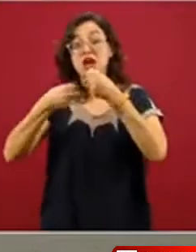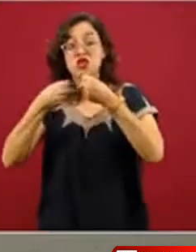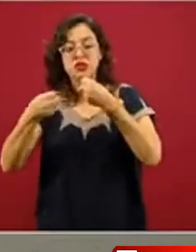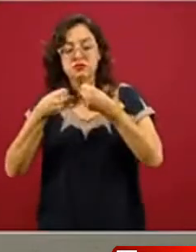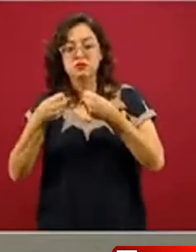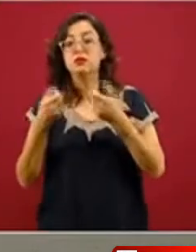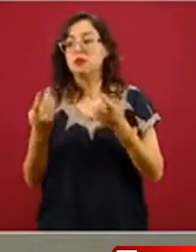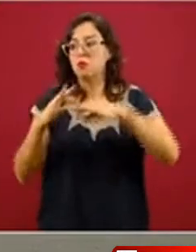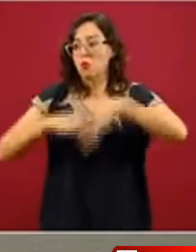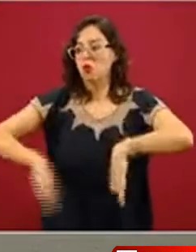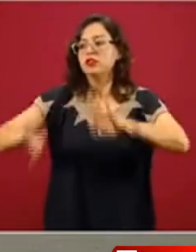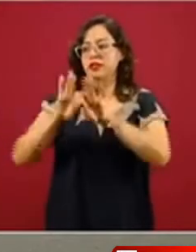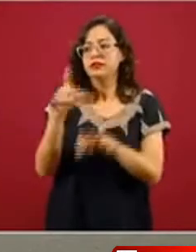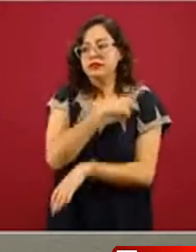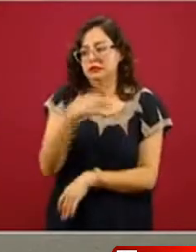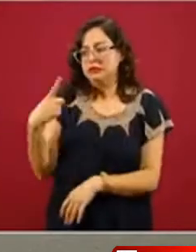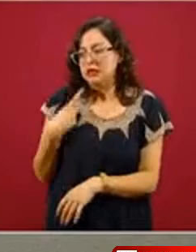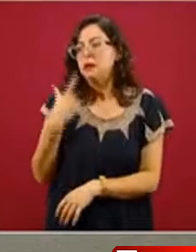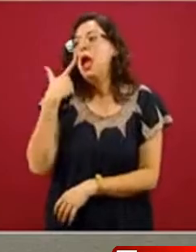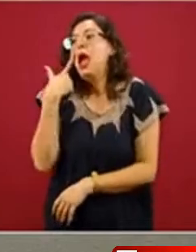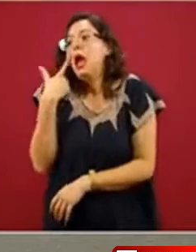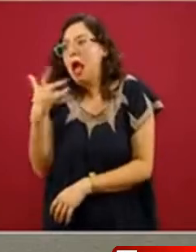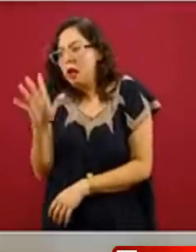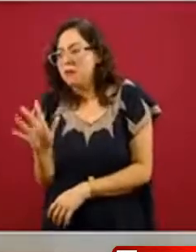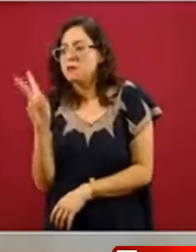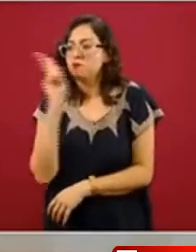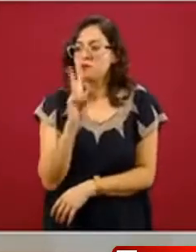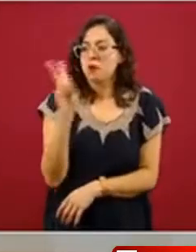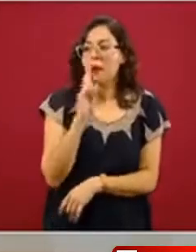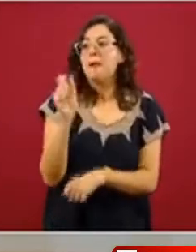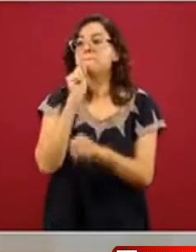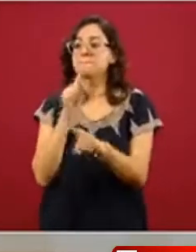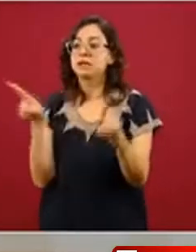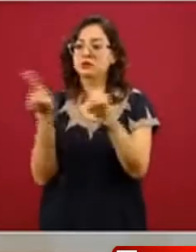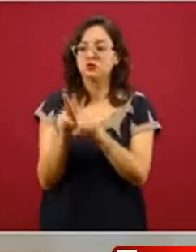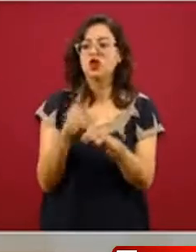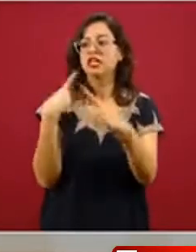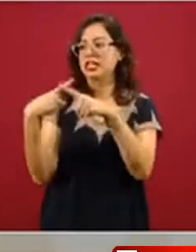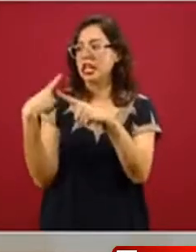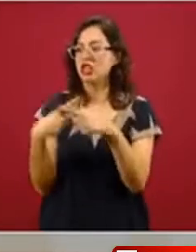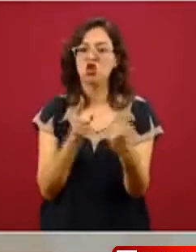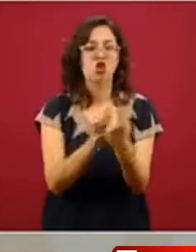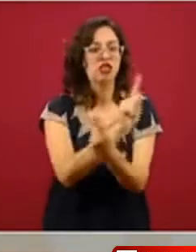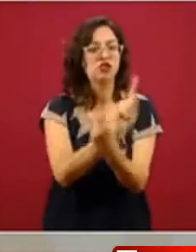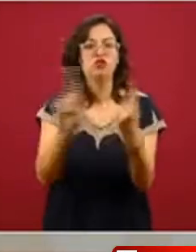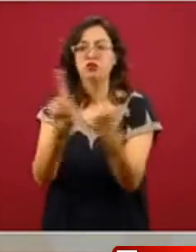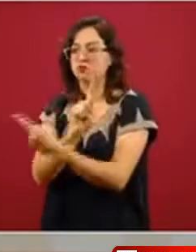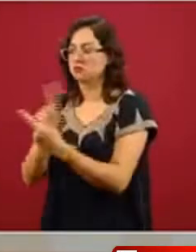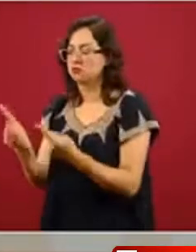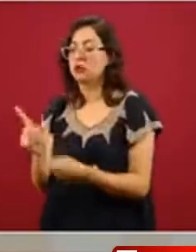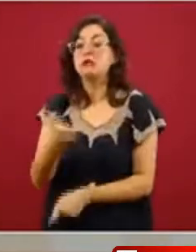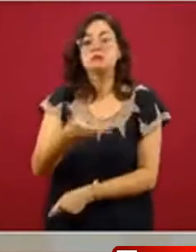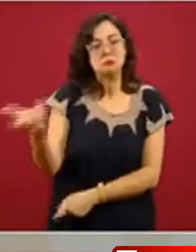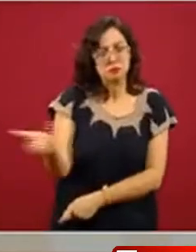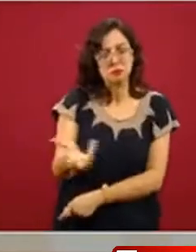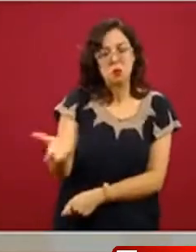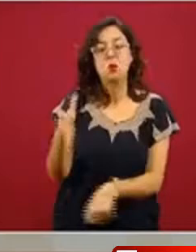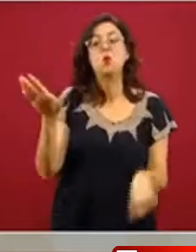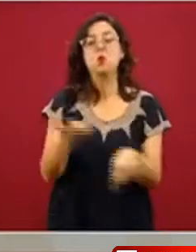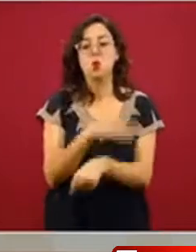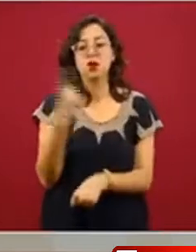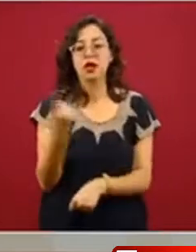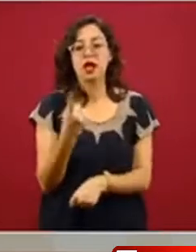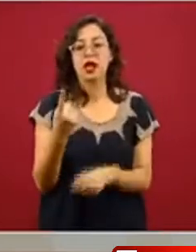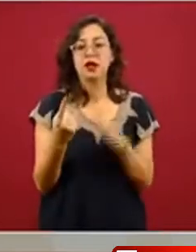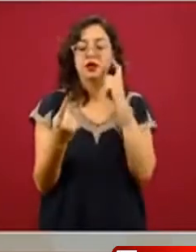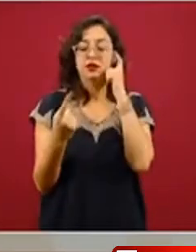era relevante hacerles un estudio de contactos que incluyó la prueba de laboratorio, se hiciera, porque es de interés público que no haya